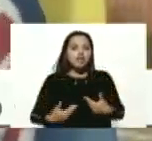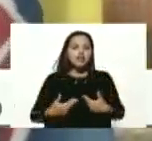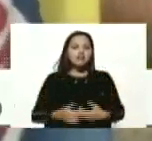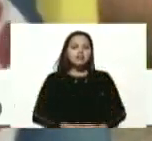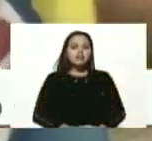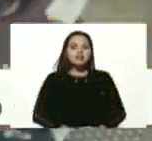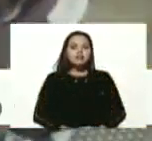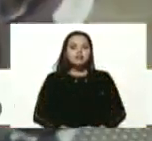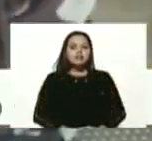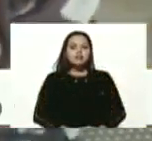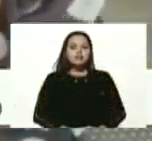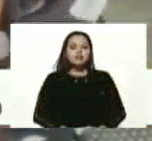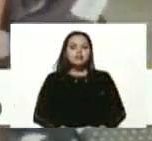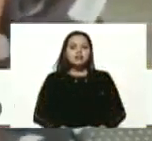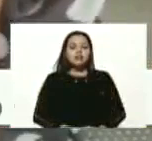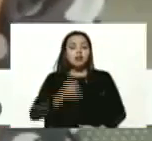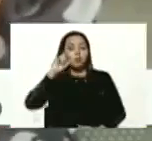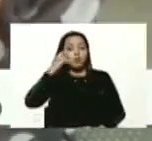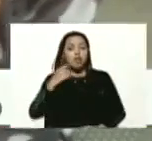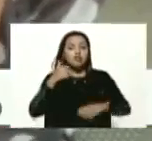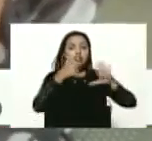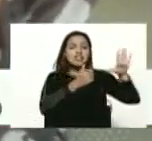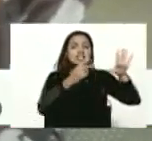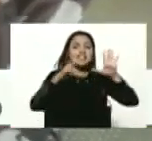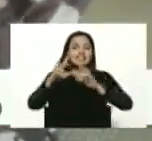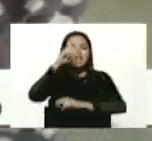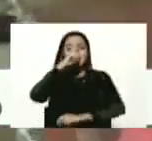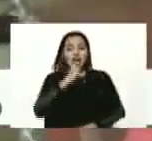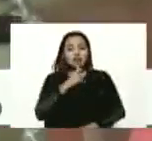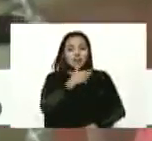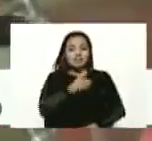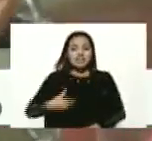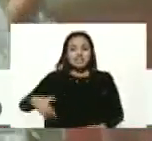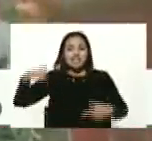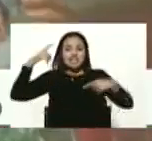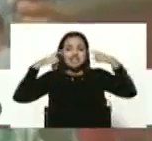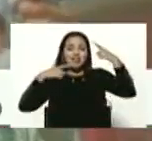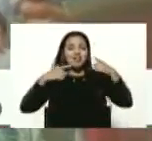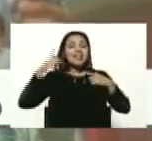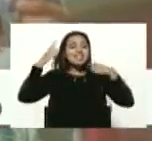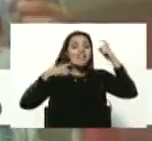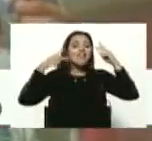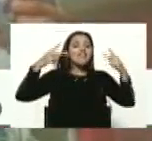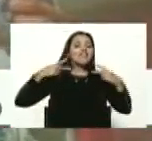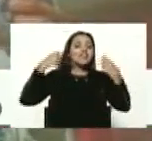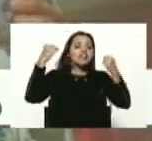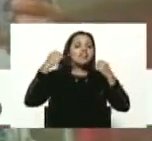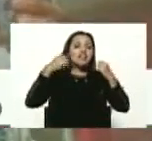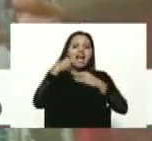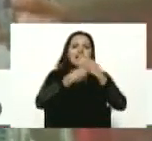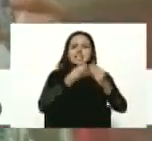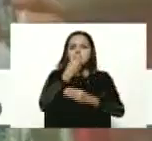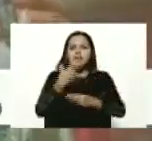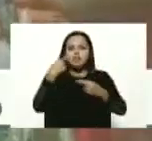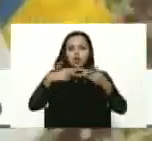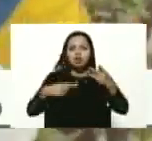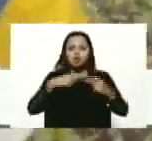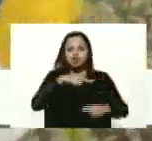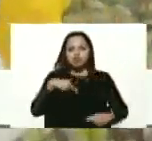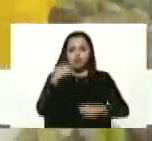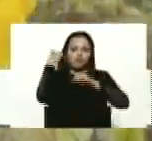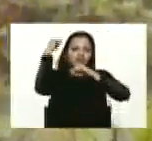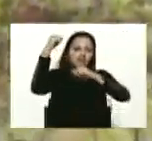el 67 natalicio de nuestro comandante Chávez, porque Chávez vive cuando las cosas se hacen bien y nosotras